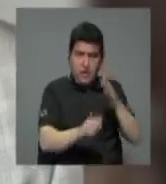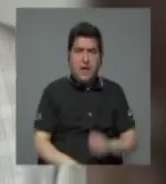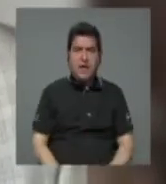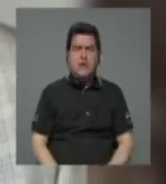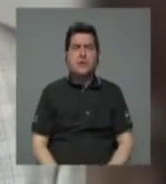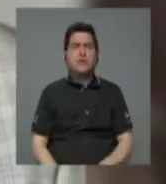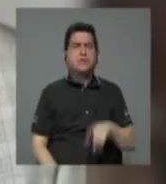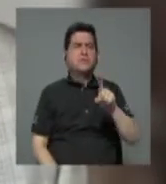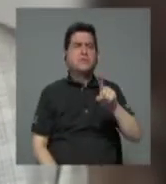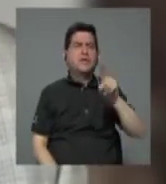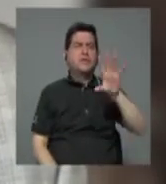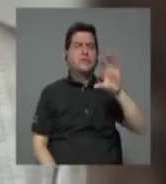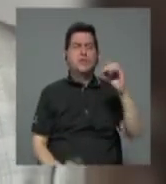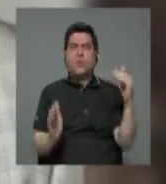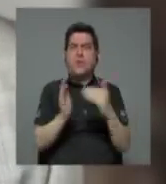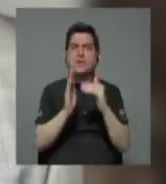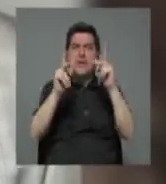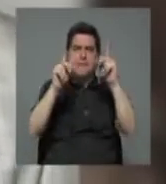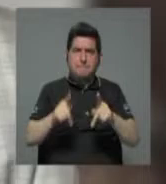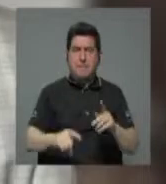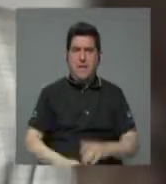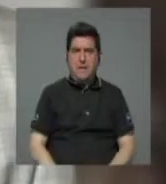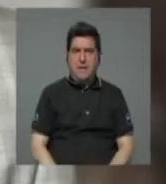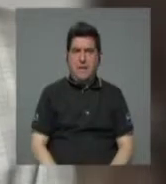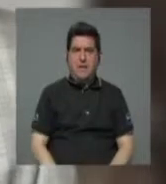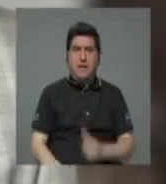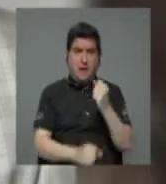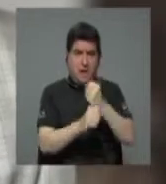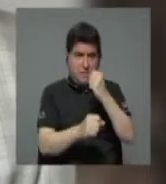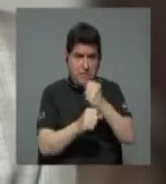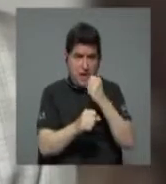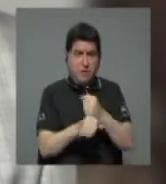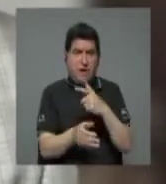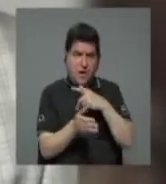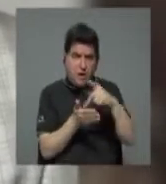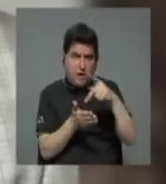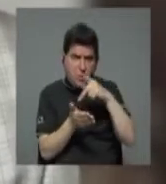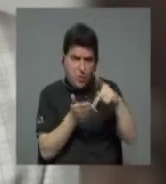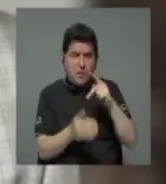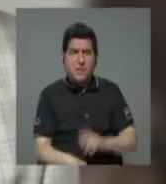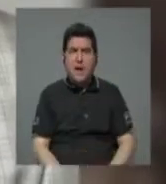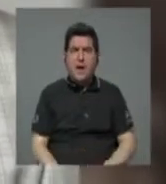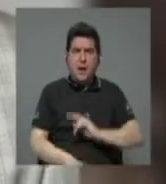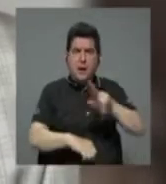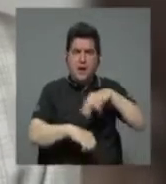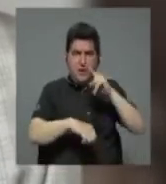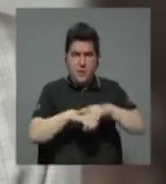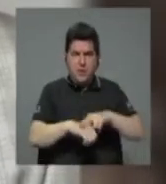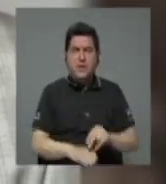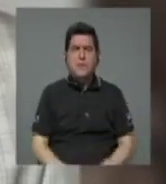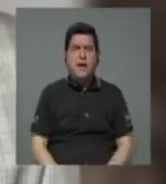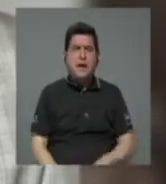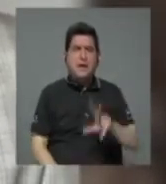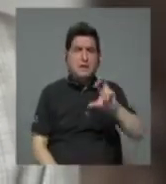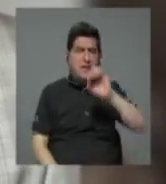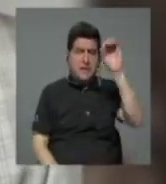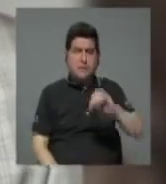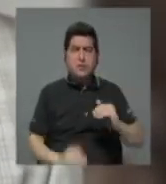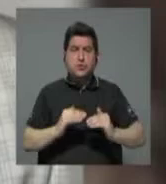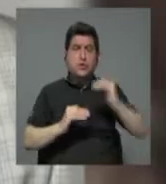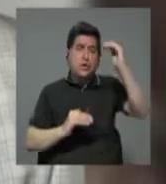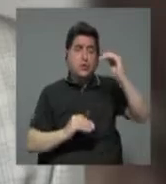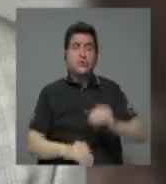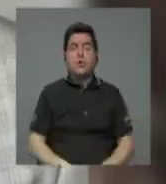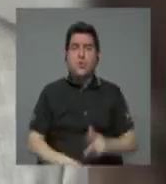las 150.000 personas, con un empleo cuyo salario promedio es más de un 30% superior al